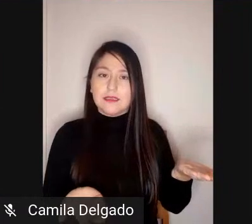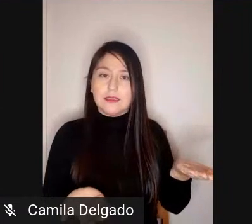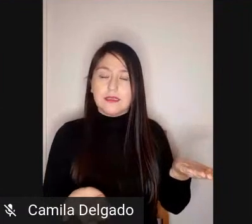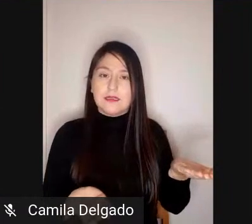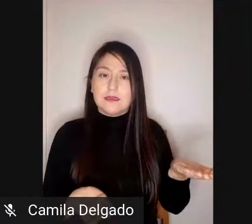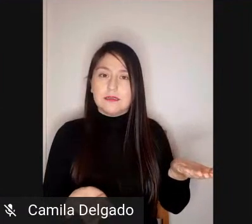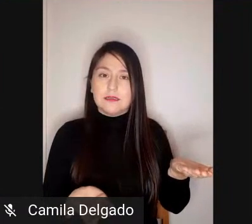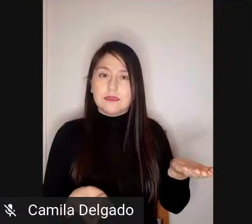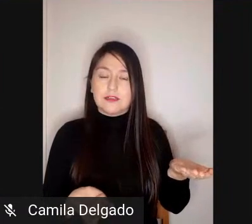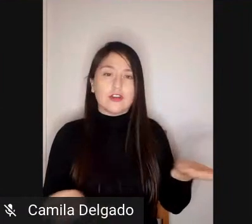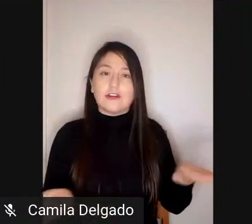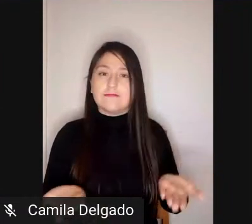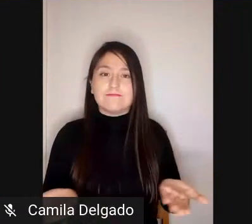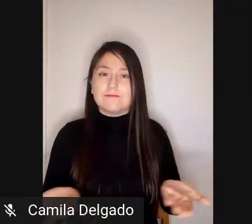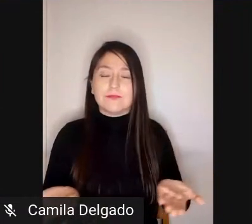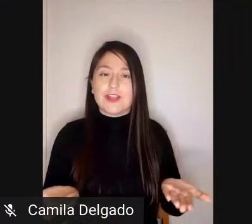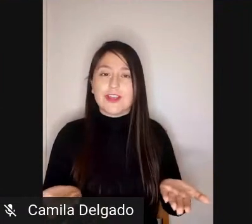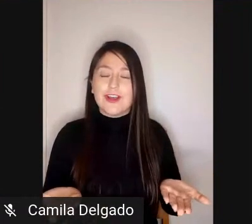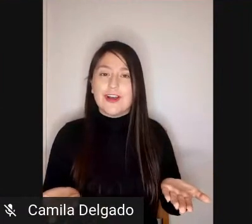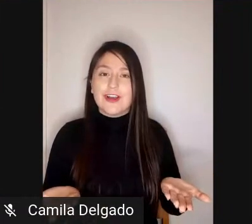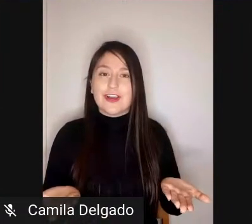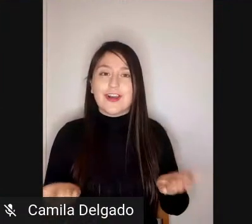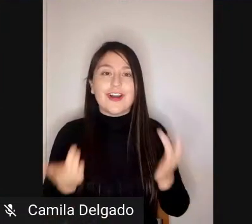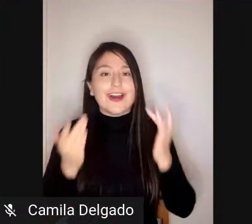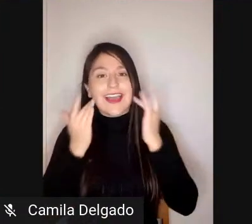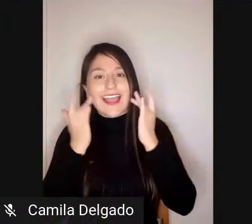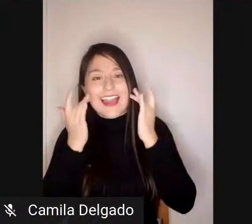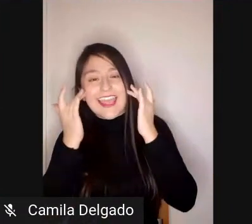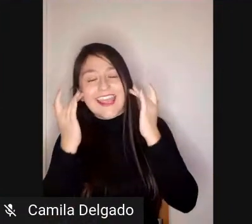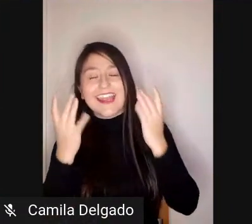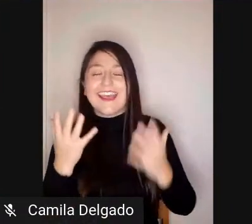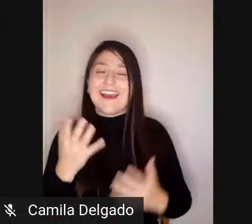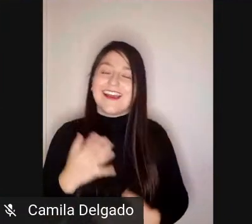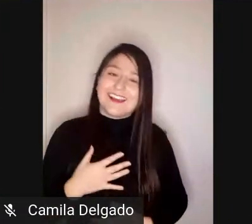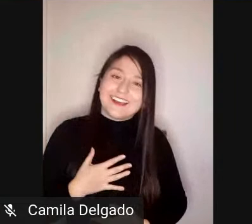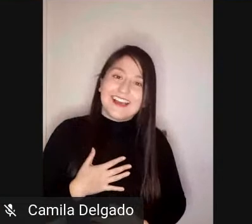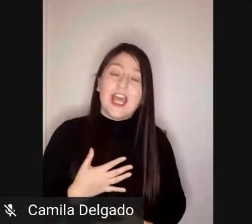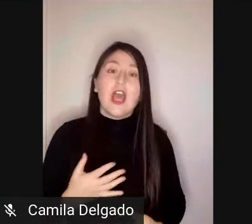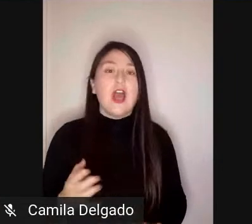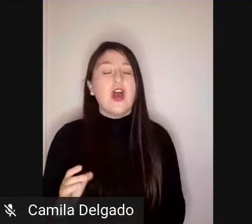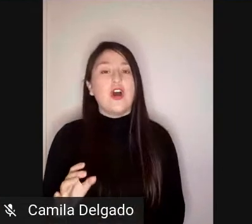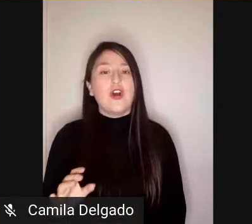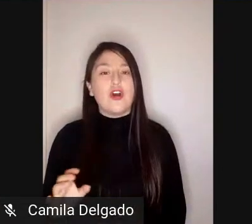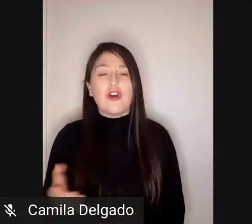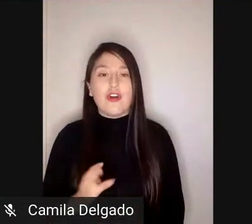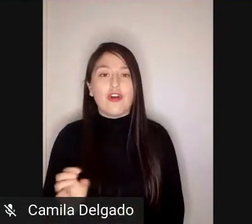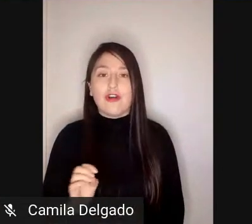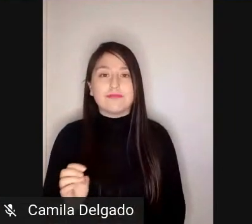con esa alegre ingenuidad o con reserva? ¿Cómo lo ven?